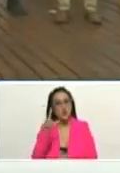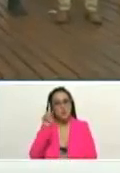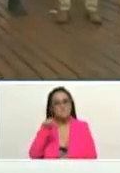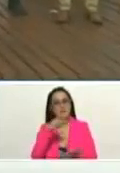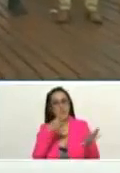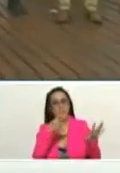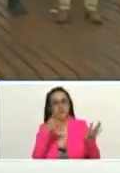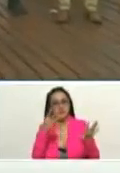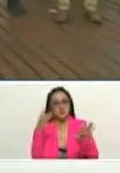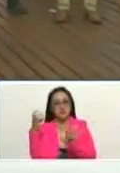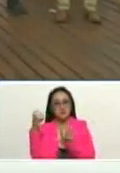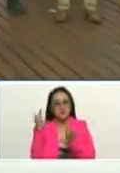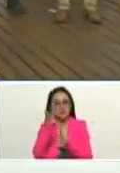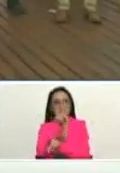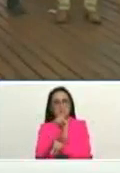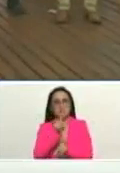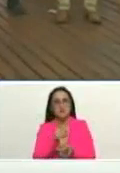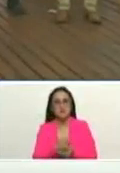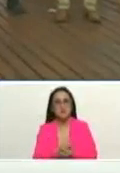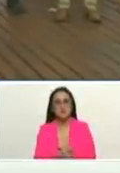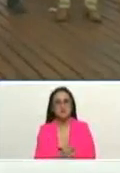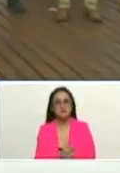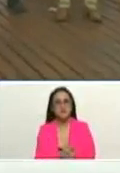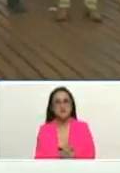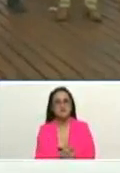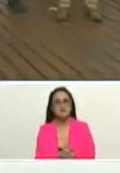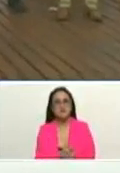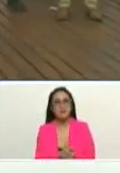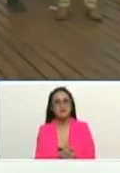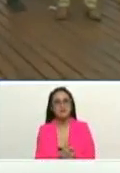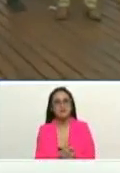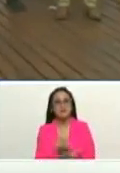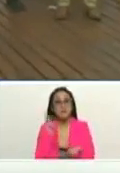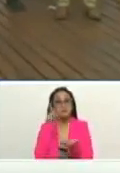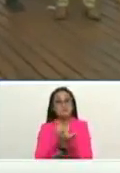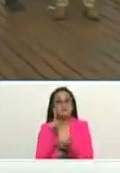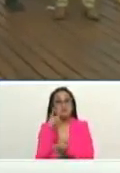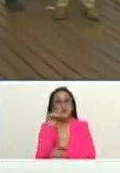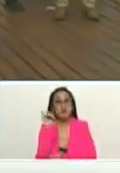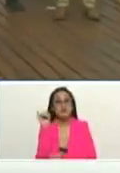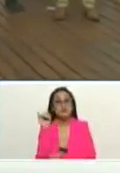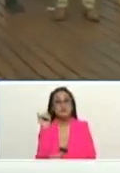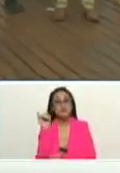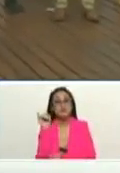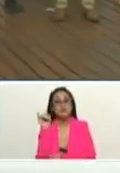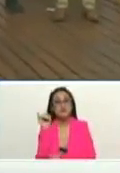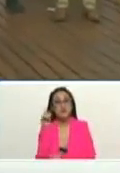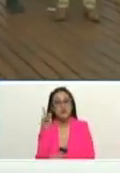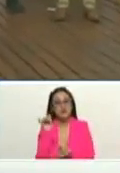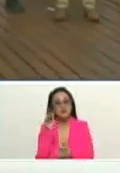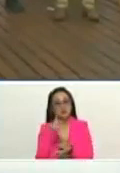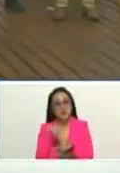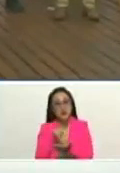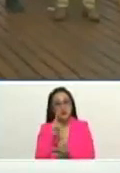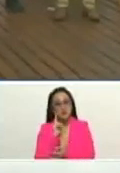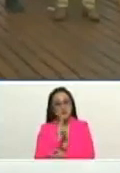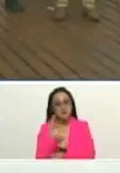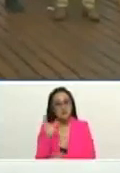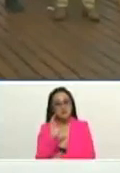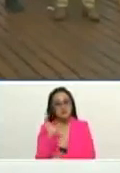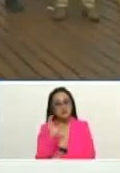julio de 1811... izar por primera vez en lo que hoy es la Plaza Bolívar de Caracas,